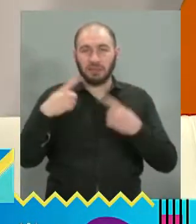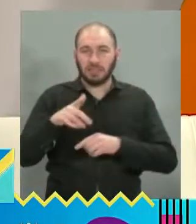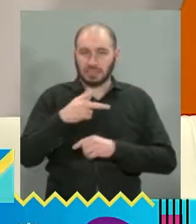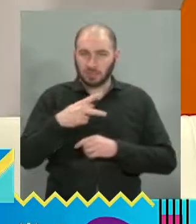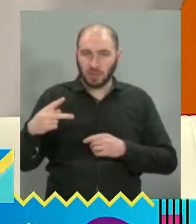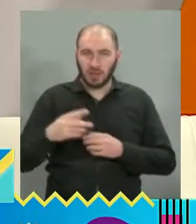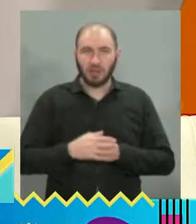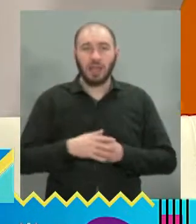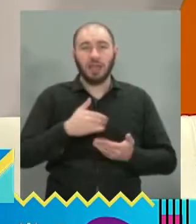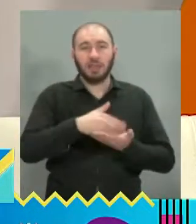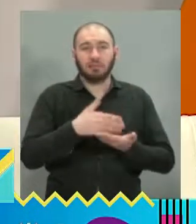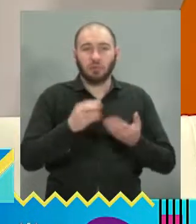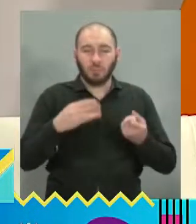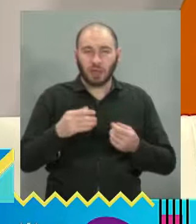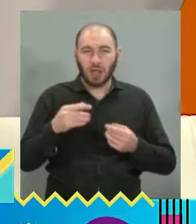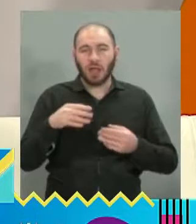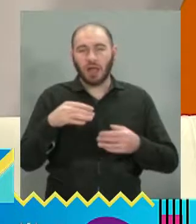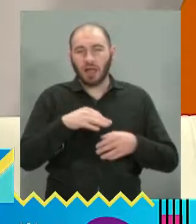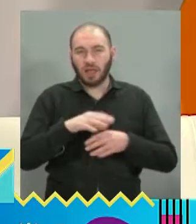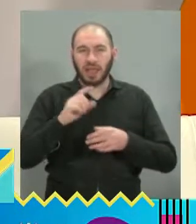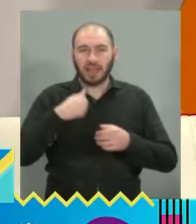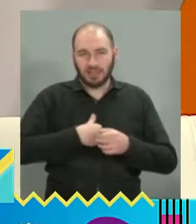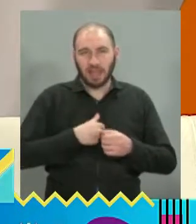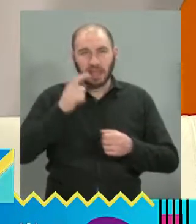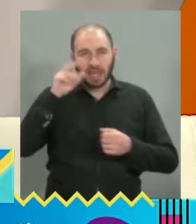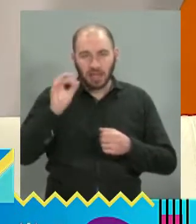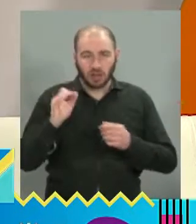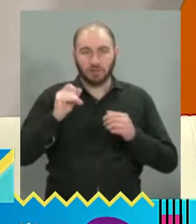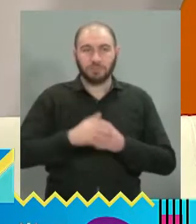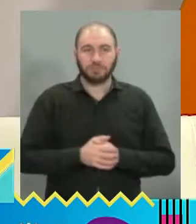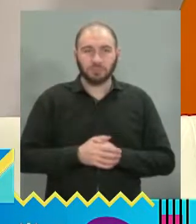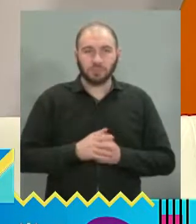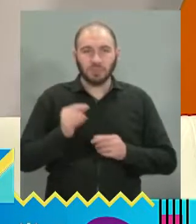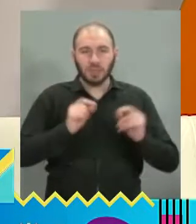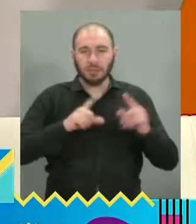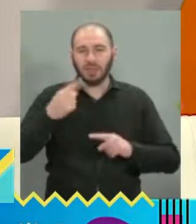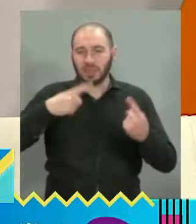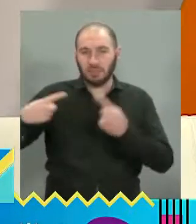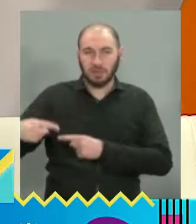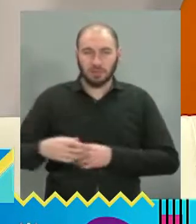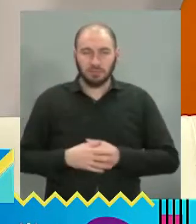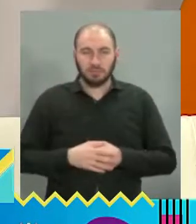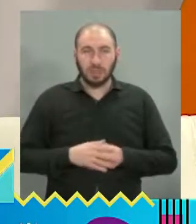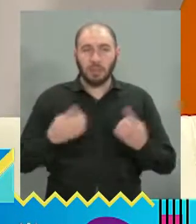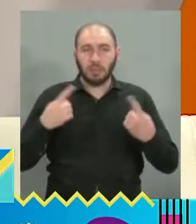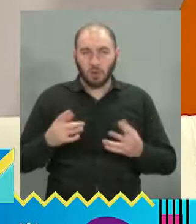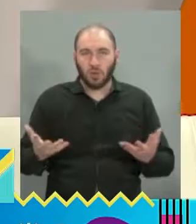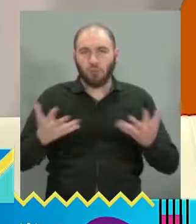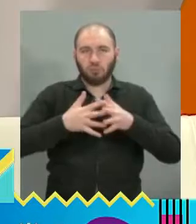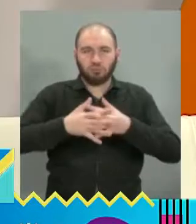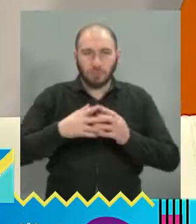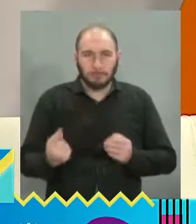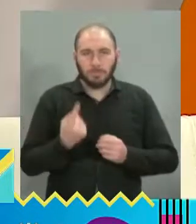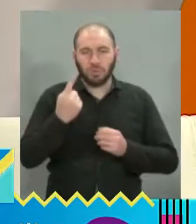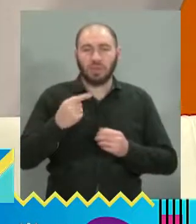sexual, es decir, discriminación por orientación sexual e identidad de género, que las medimos por separado, pero las unificamos en lo que